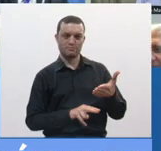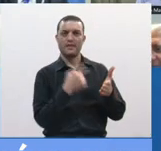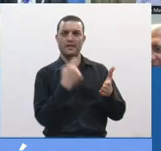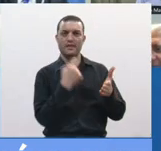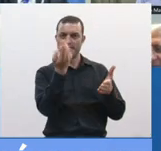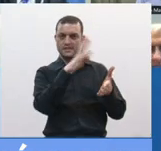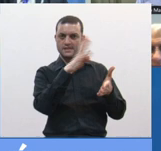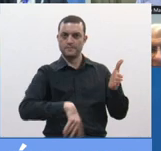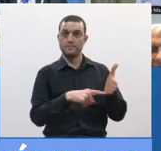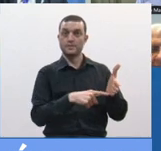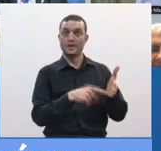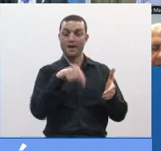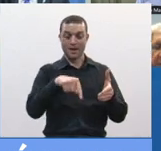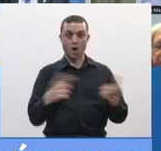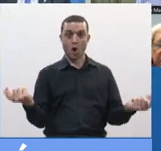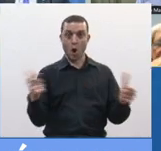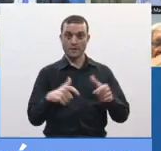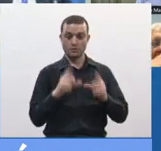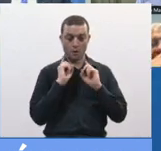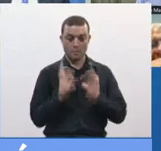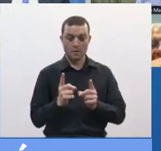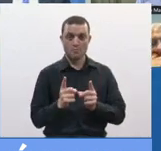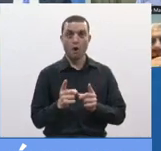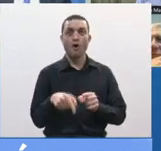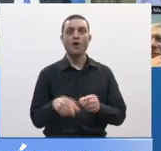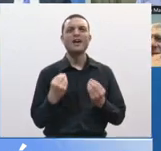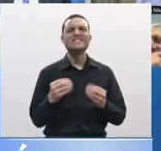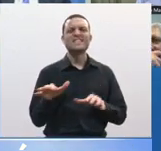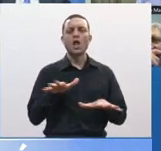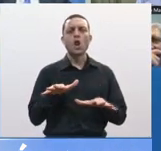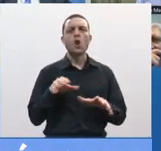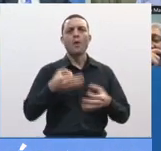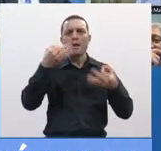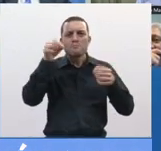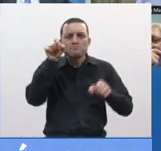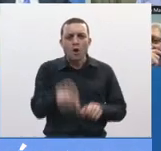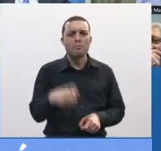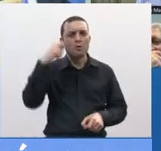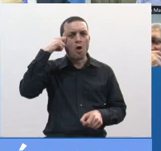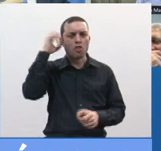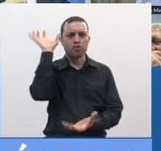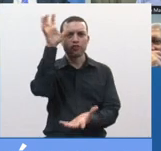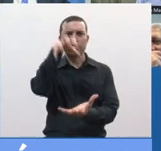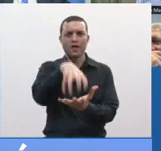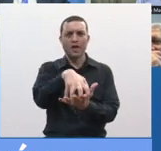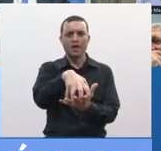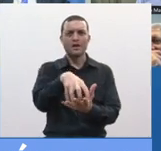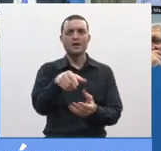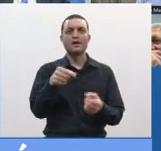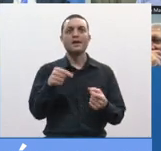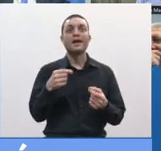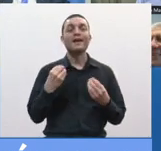dice: esta comisión constituye un ámbito legislativo en el cual